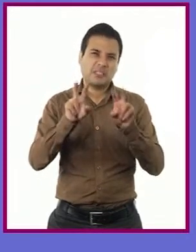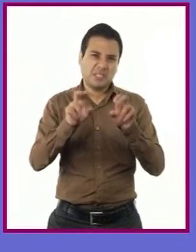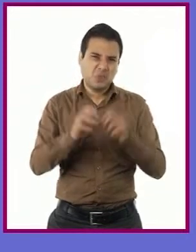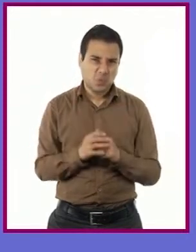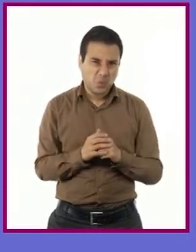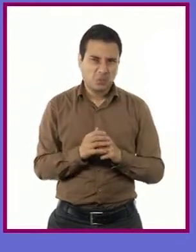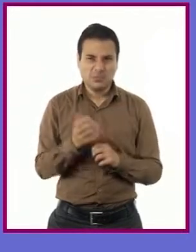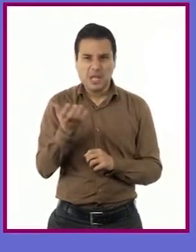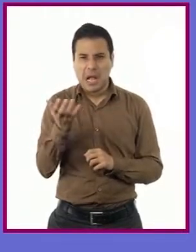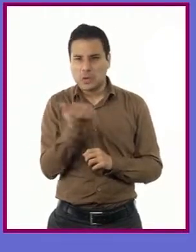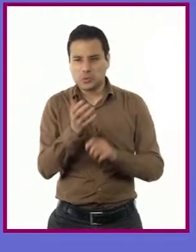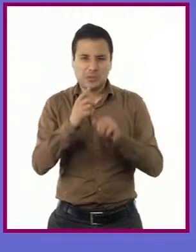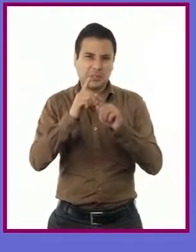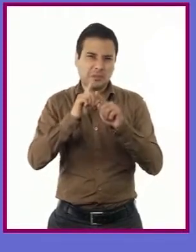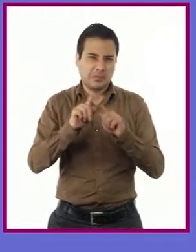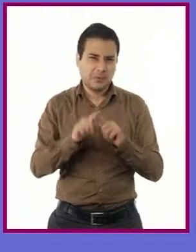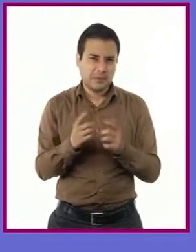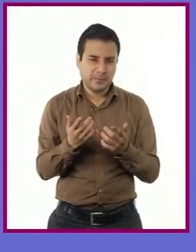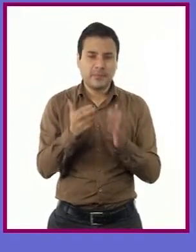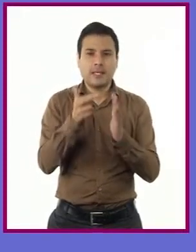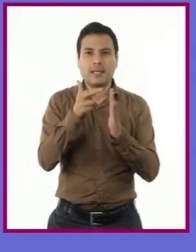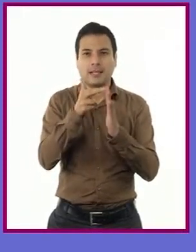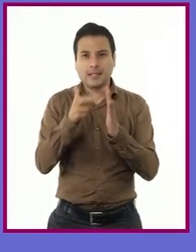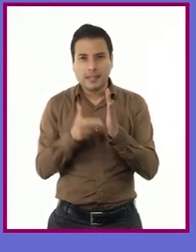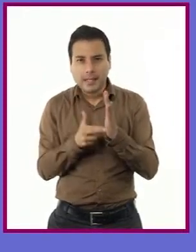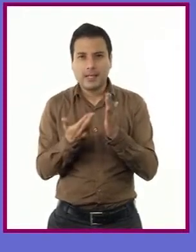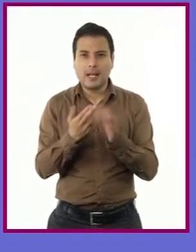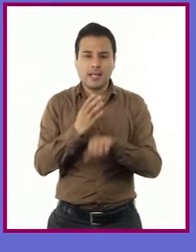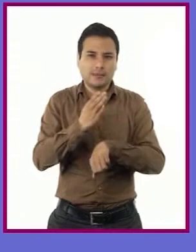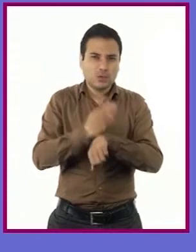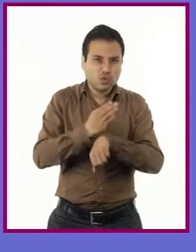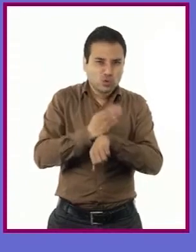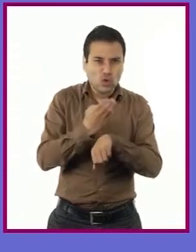reglamento contiene, tales como las propias reglas y las sanciones.